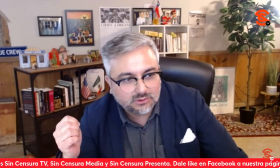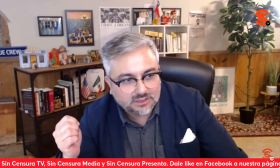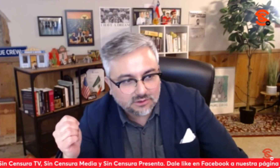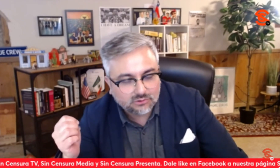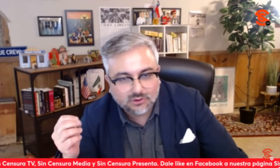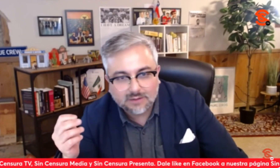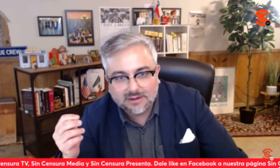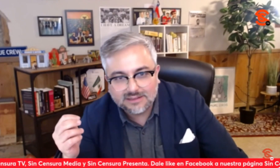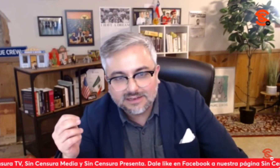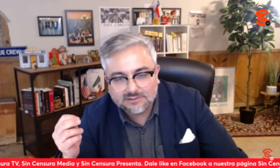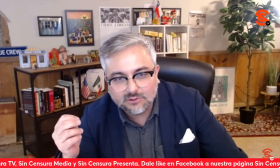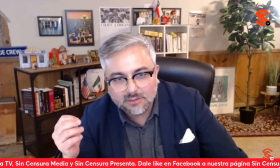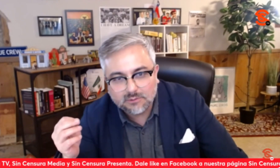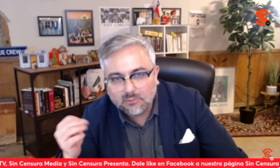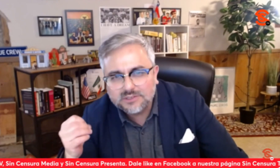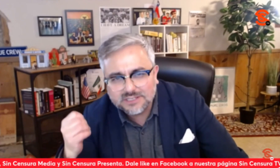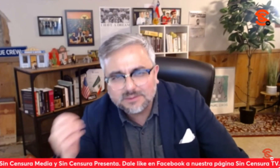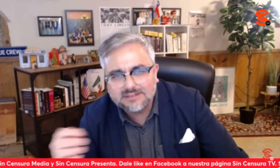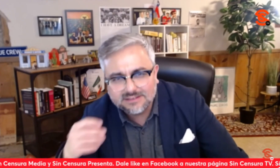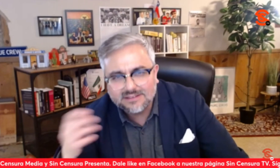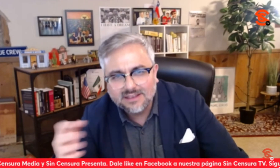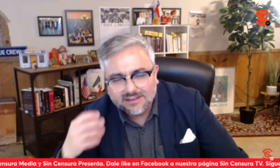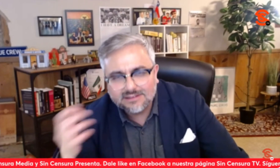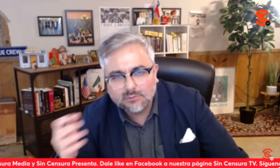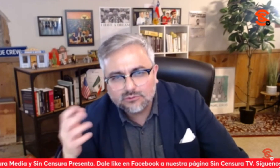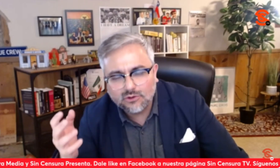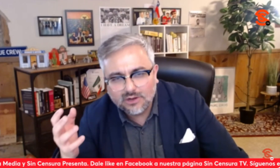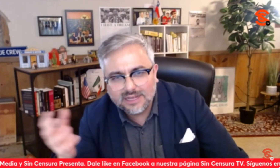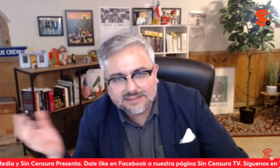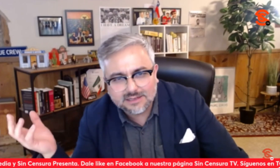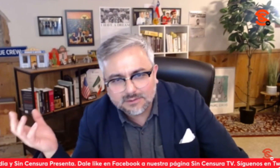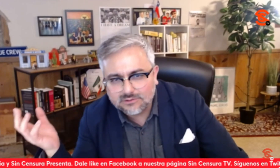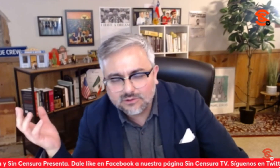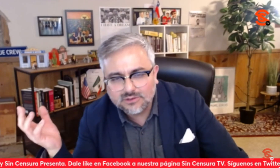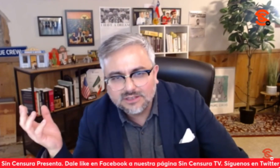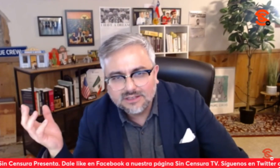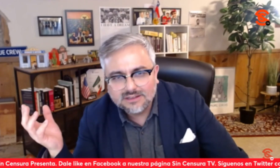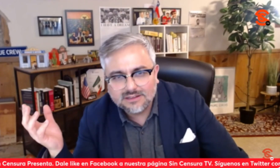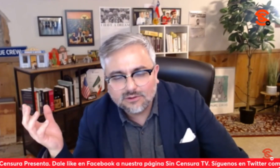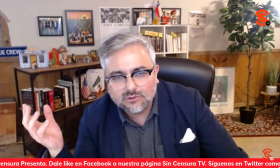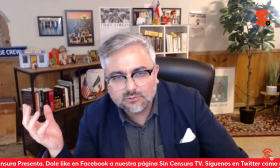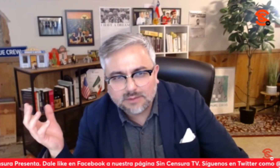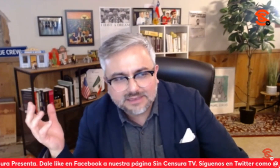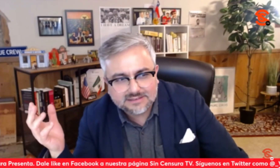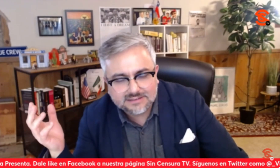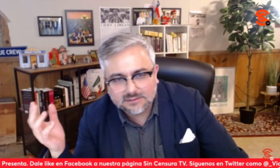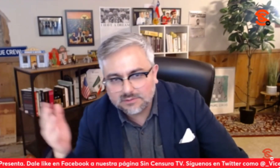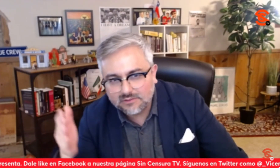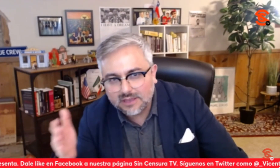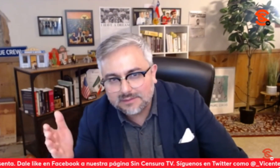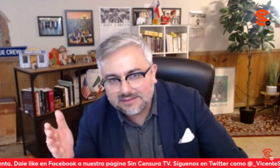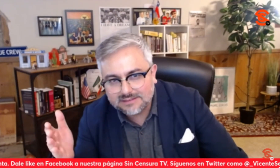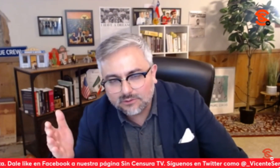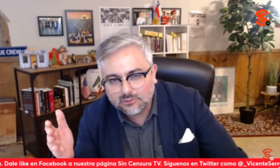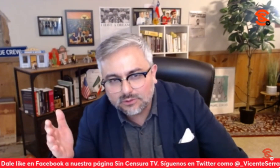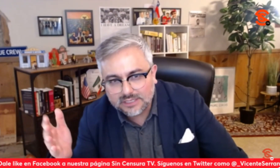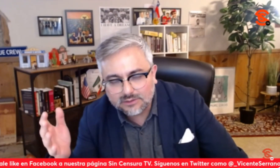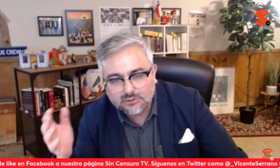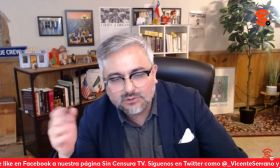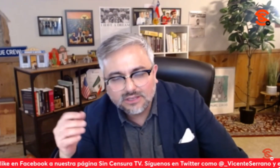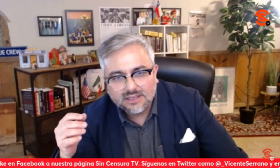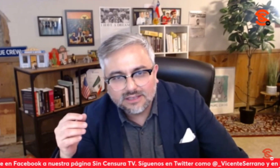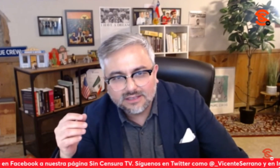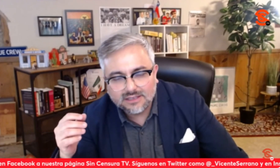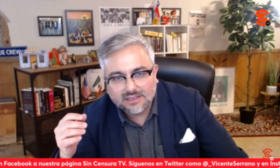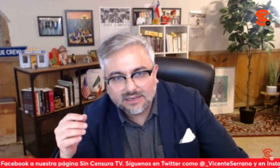poco tedioso al hablar de la historia, pero muchas veces se buscó la intervención de otros países, específicamente de Estados